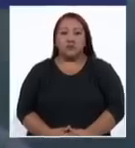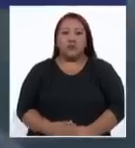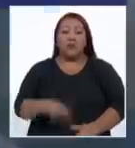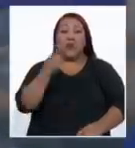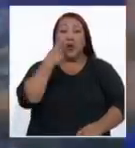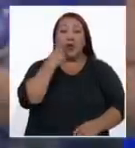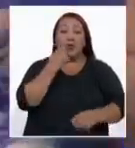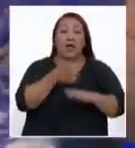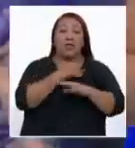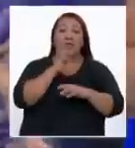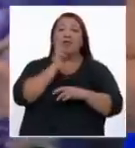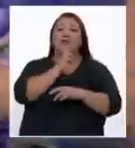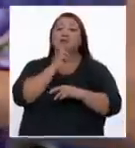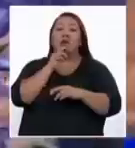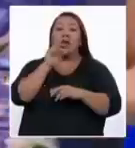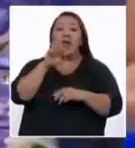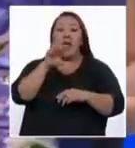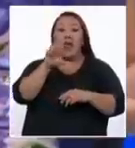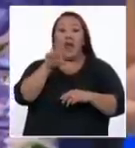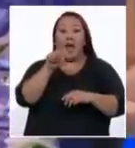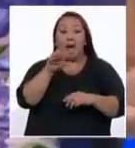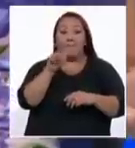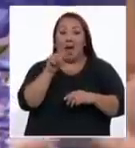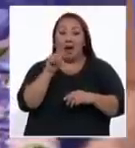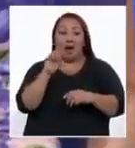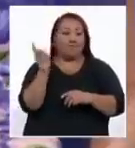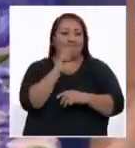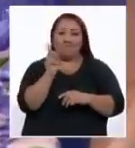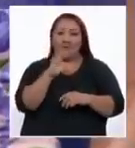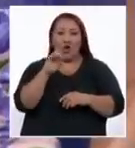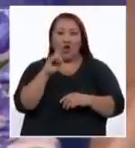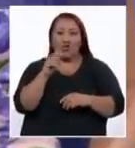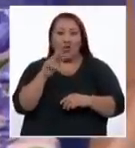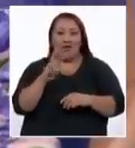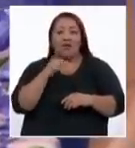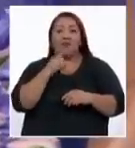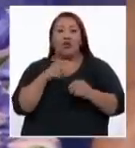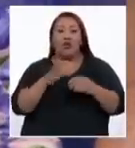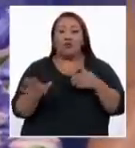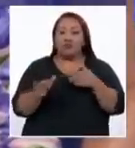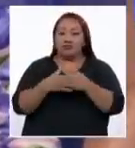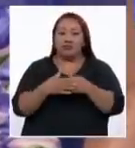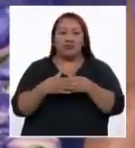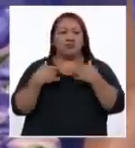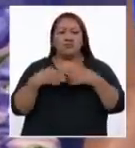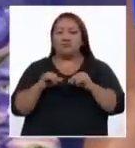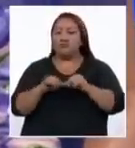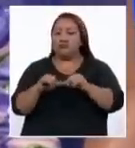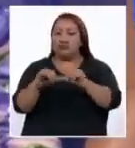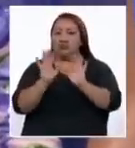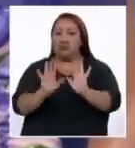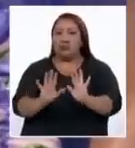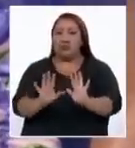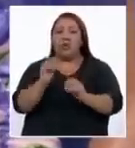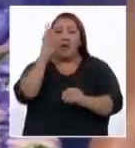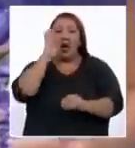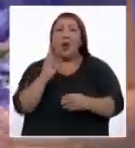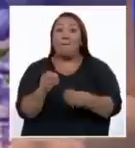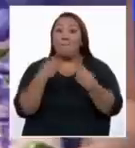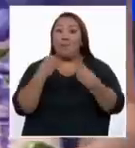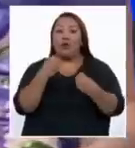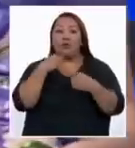El conocido restaurante La Panca no va a seguir atendiendo en la Costa Verde. La cadena ha decidido clausurar indefinidamente su sede de Barranco